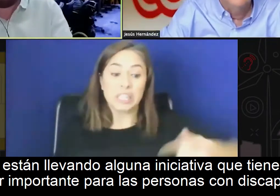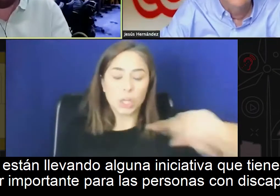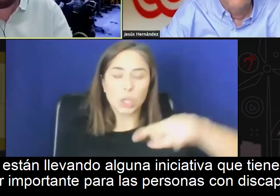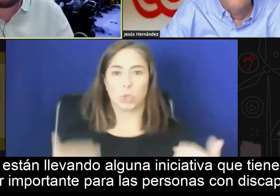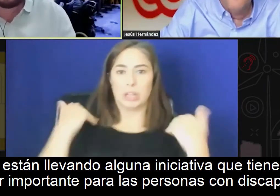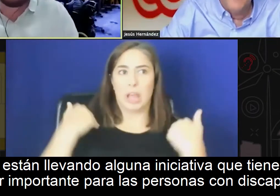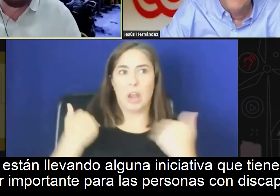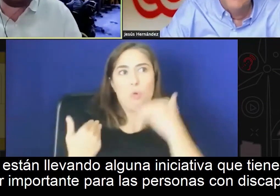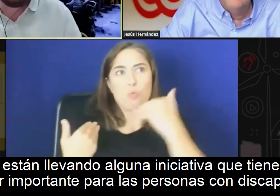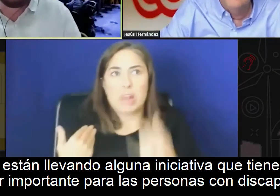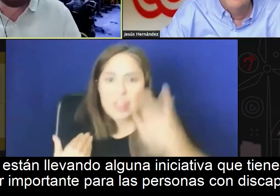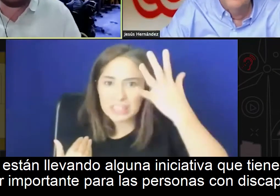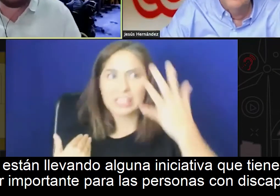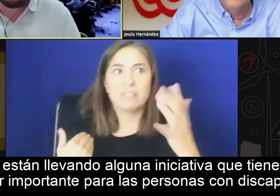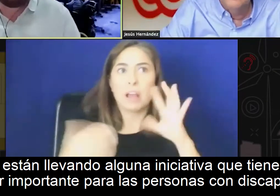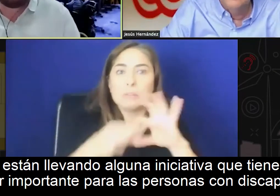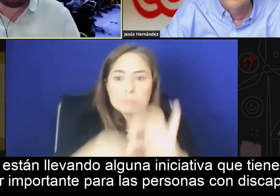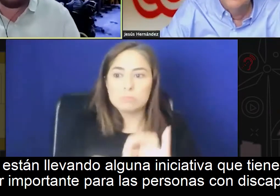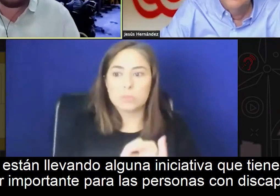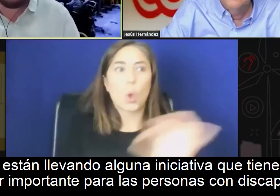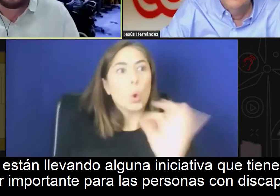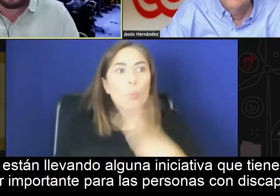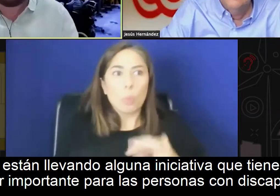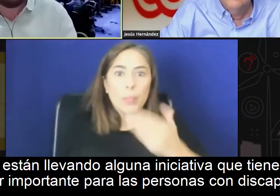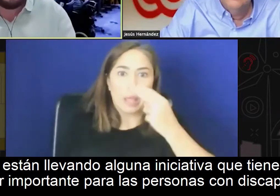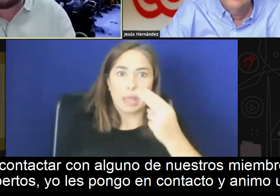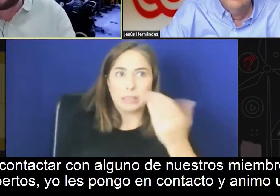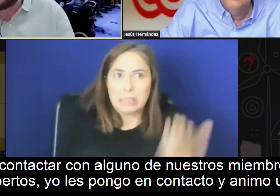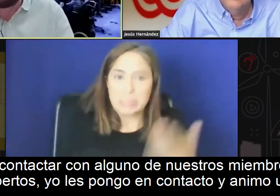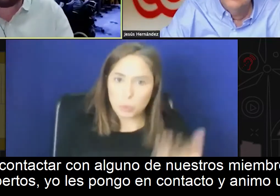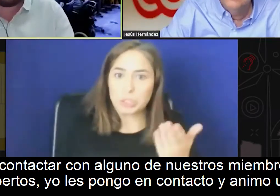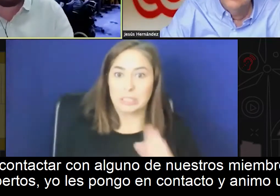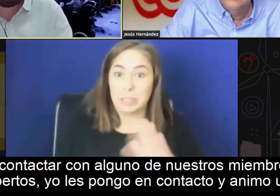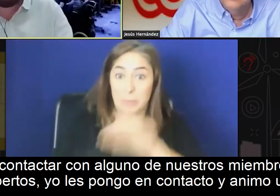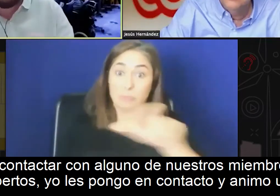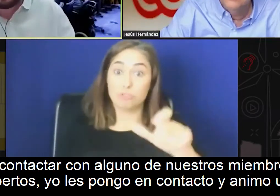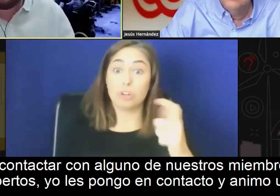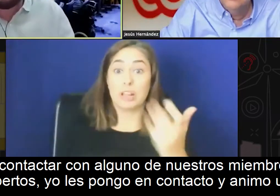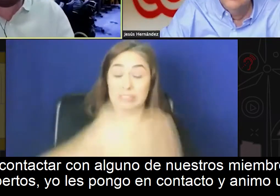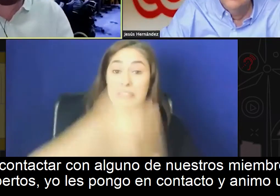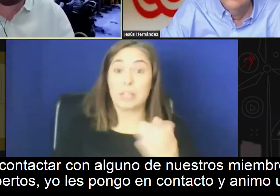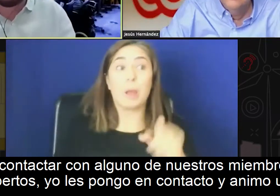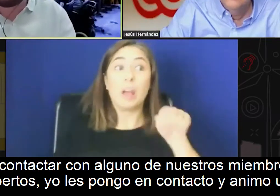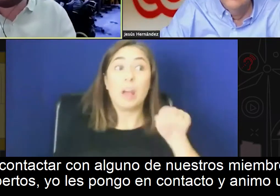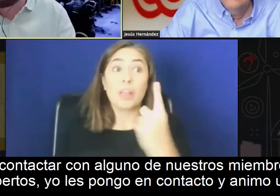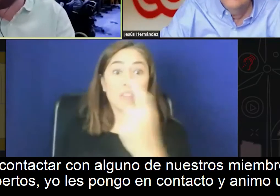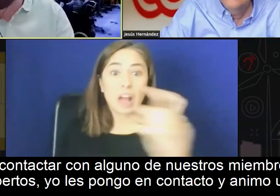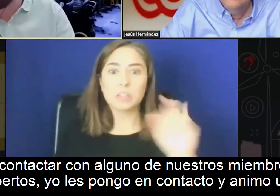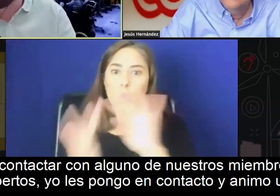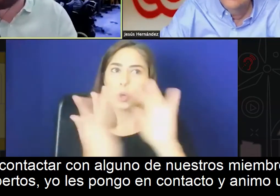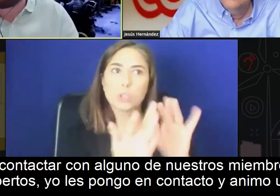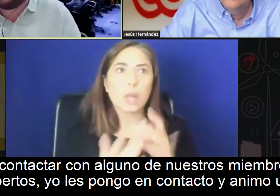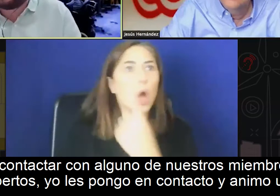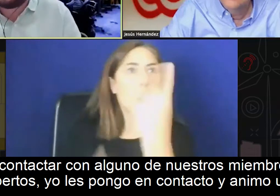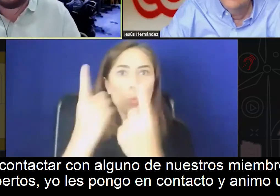que podría ser importante para las personas con discapacidad, si ellos necesitan contactar con alguno de nuestros miembros, alguno